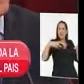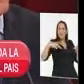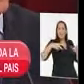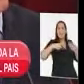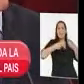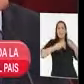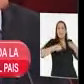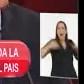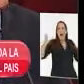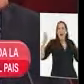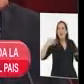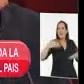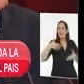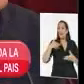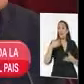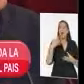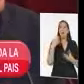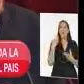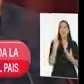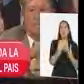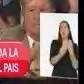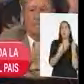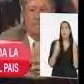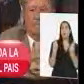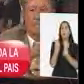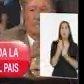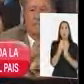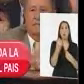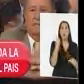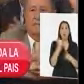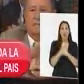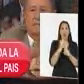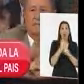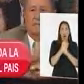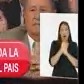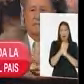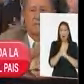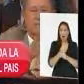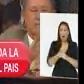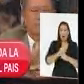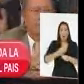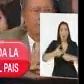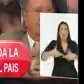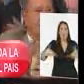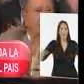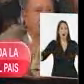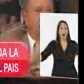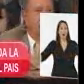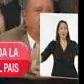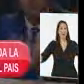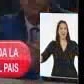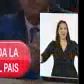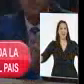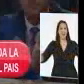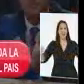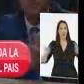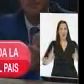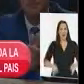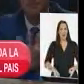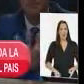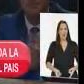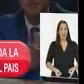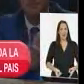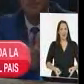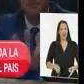claro, del resto sí. De la oposición, claro. Justamente desafiar esta estrategia, si es así. Sí, claro, claro, por supuesto, y un